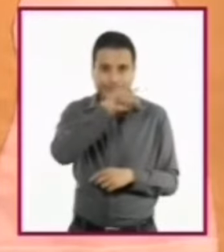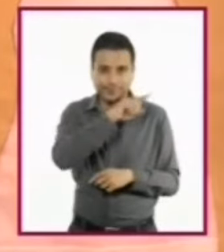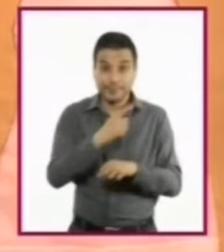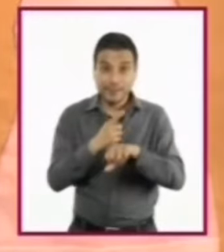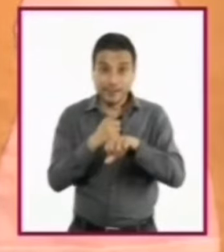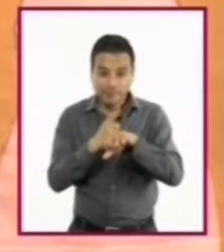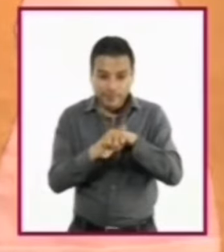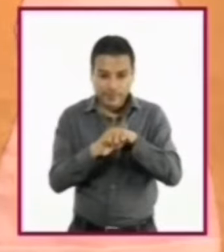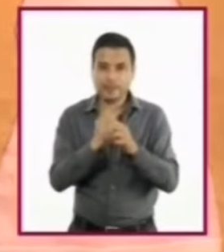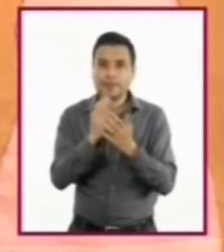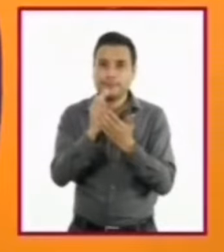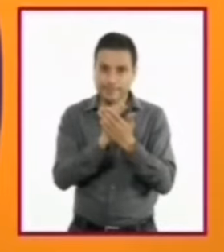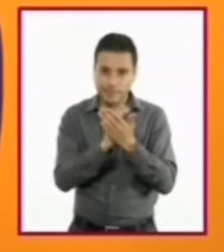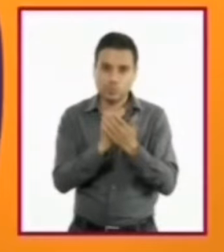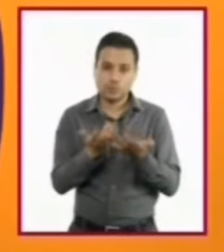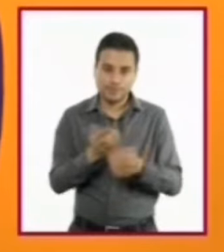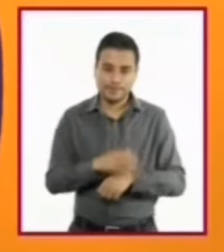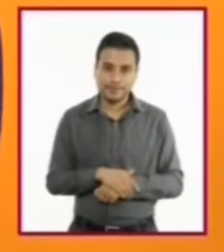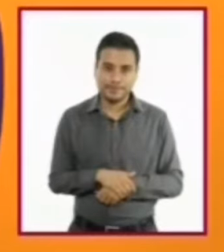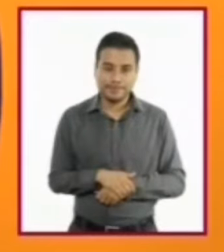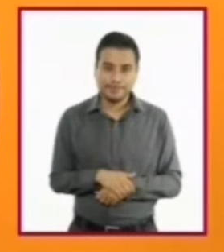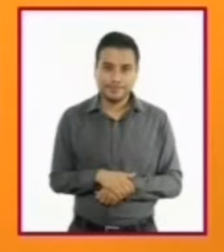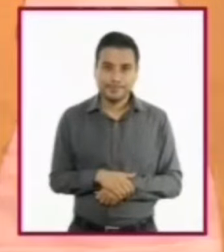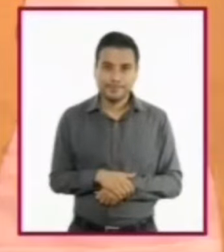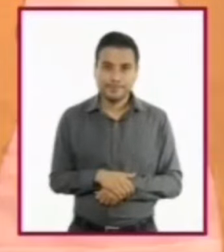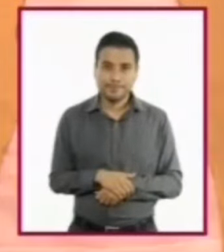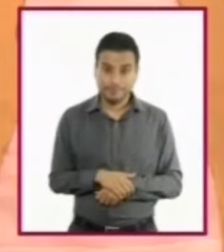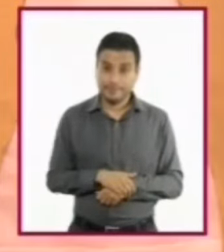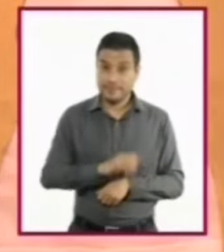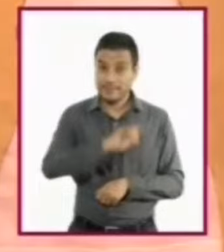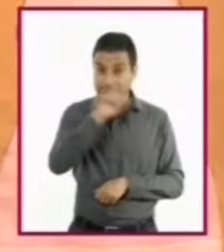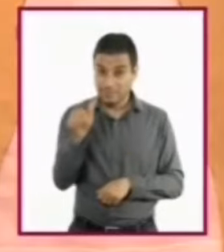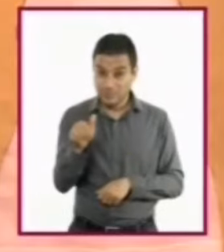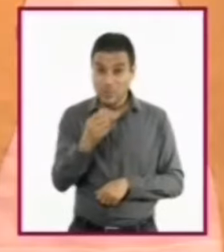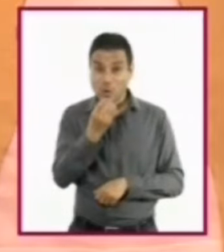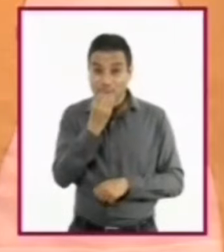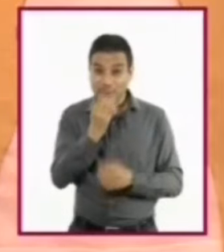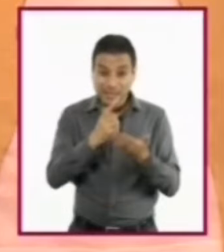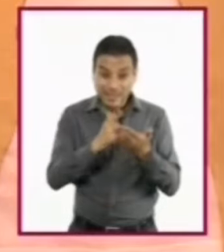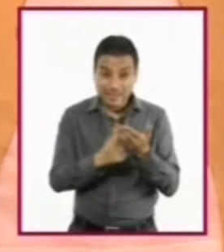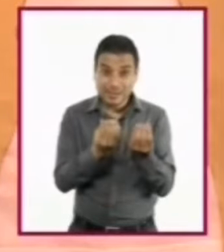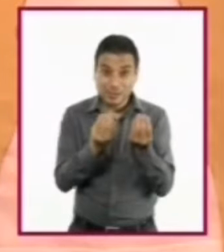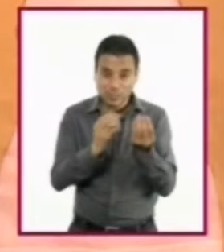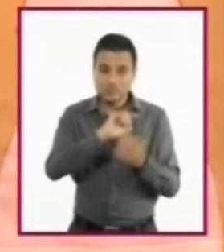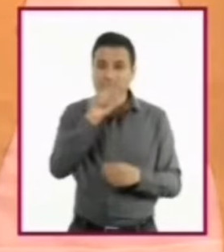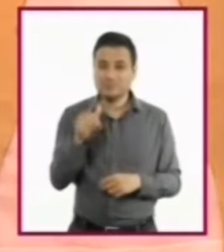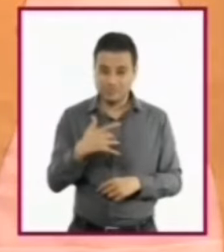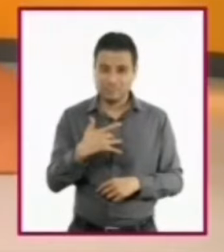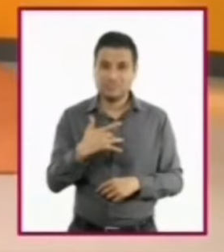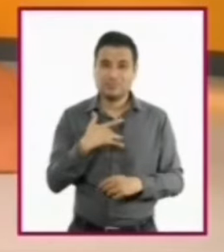tipo de padecimientos en su vida adulta, que pueden derivar en un infarto al miocardio.